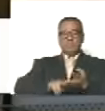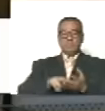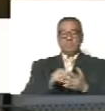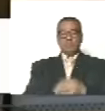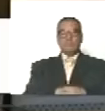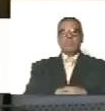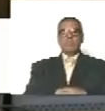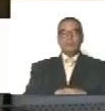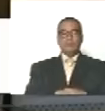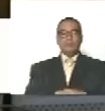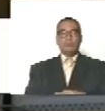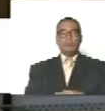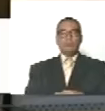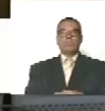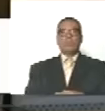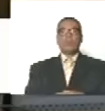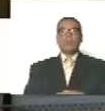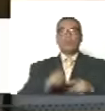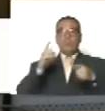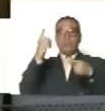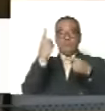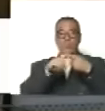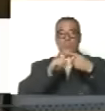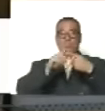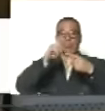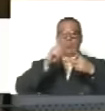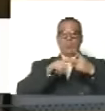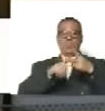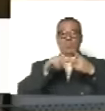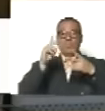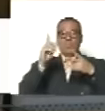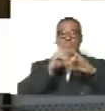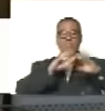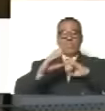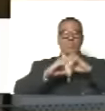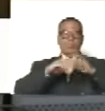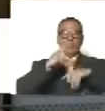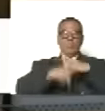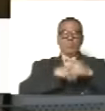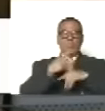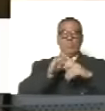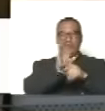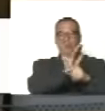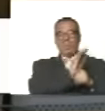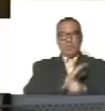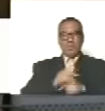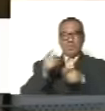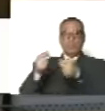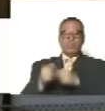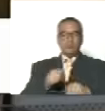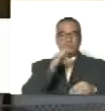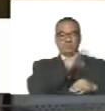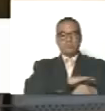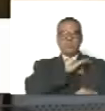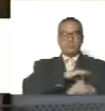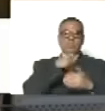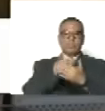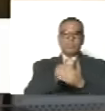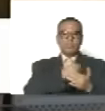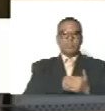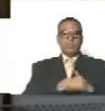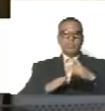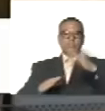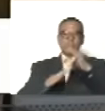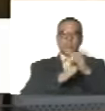resultó aprobada. Primero, segunda discusión del proyecto de ley de protección de las pensiones de seguridad social frente al